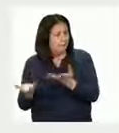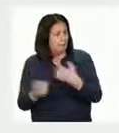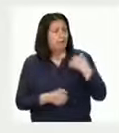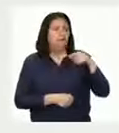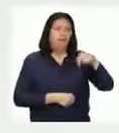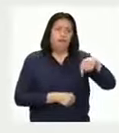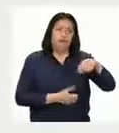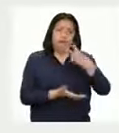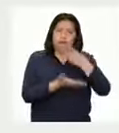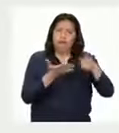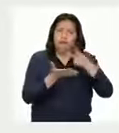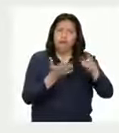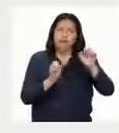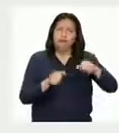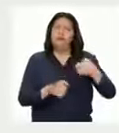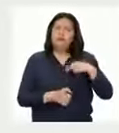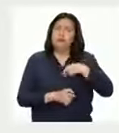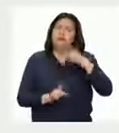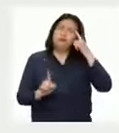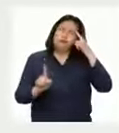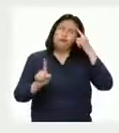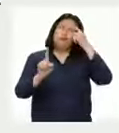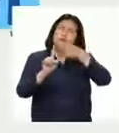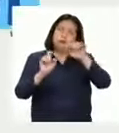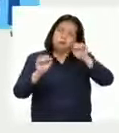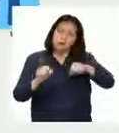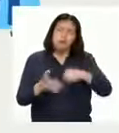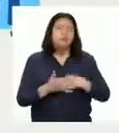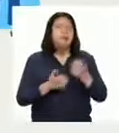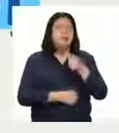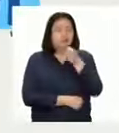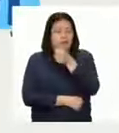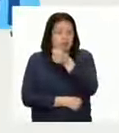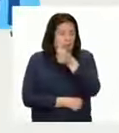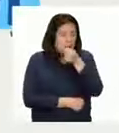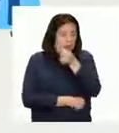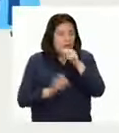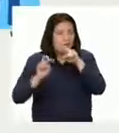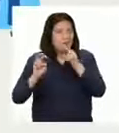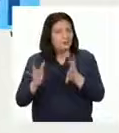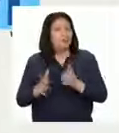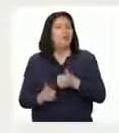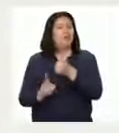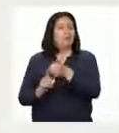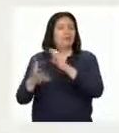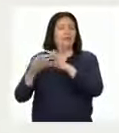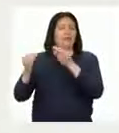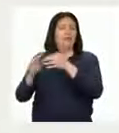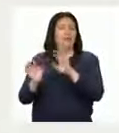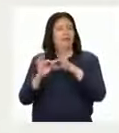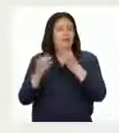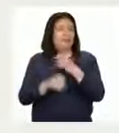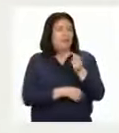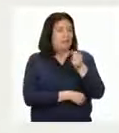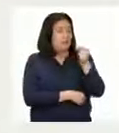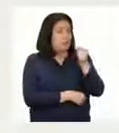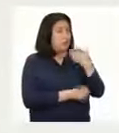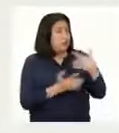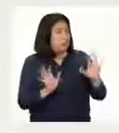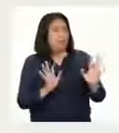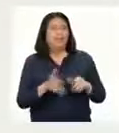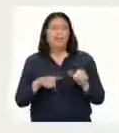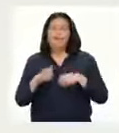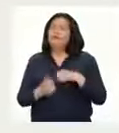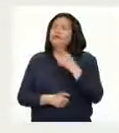que durante estas 2 semanas nos hemos propuesto asumir el rol de investigadores de nuestra propia historia familiar. ¡Chan, chan, chan!